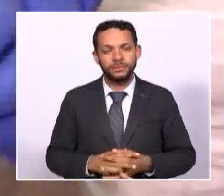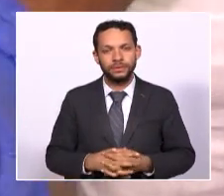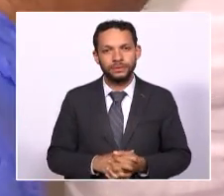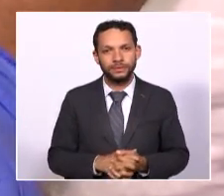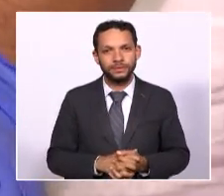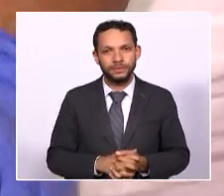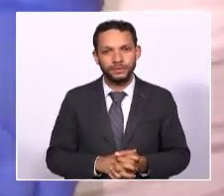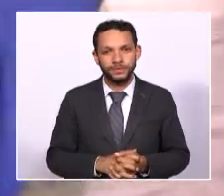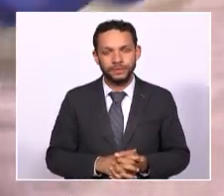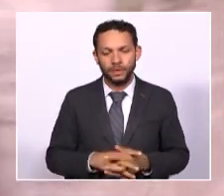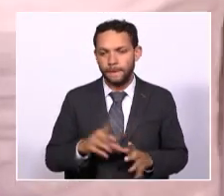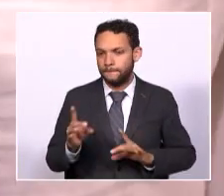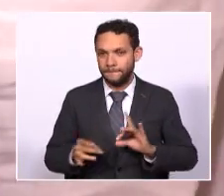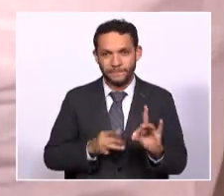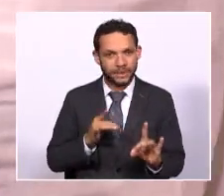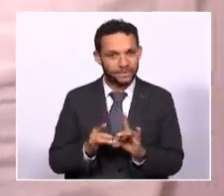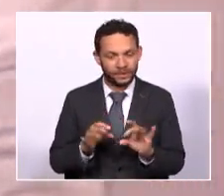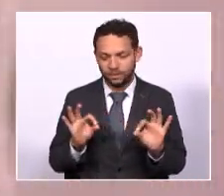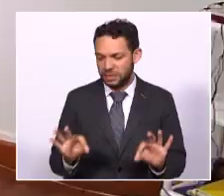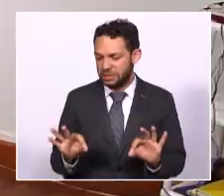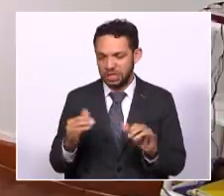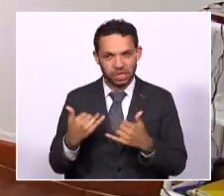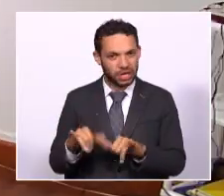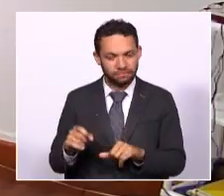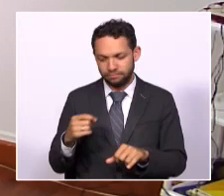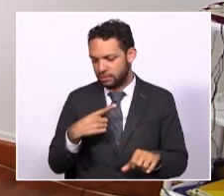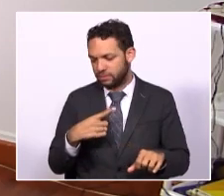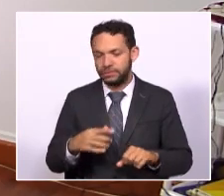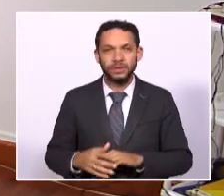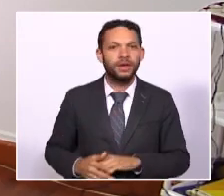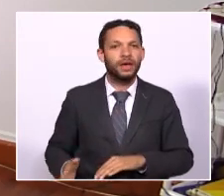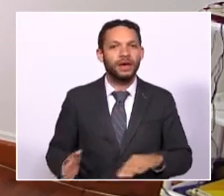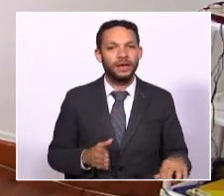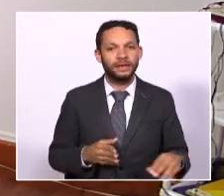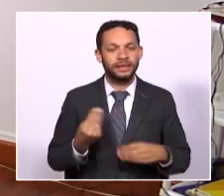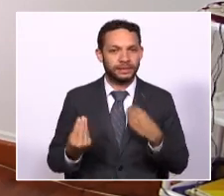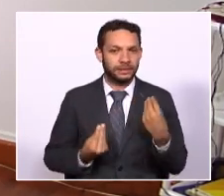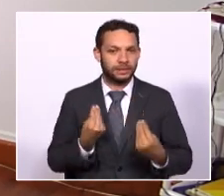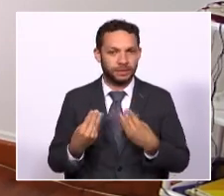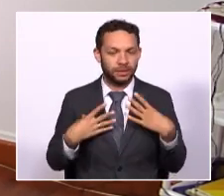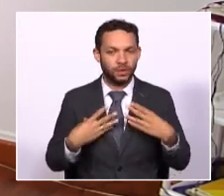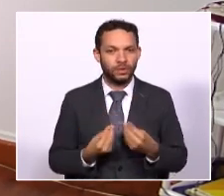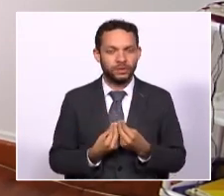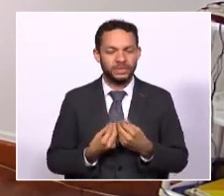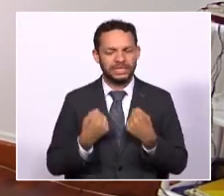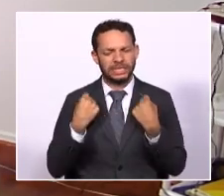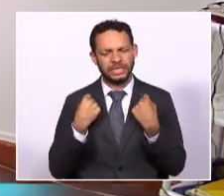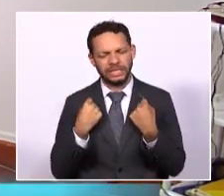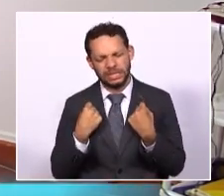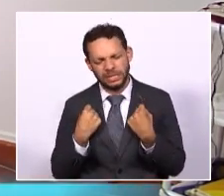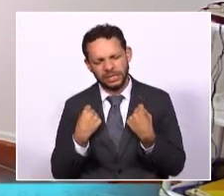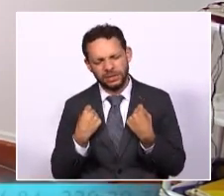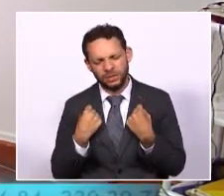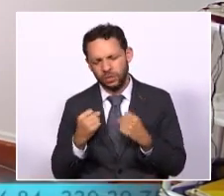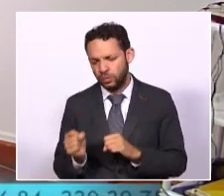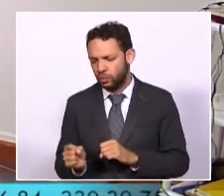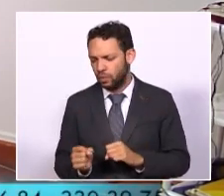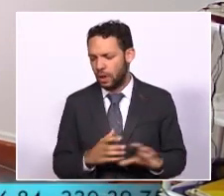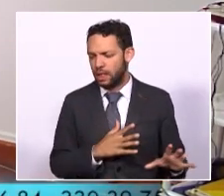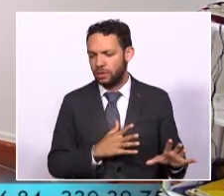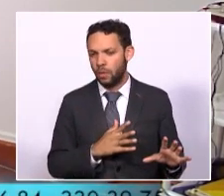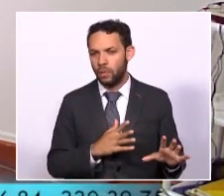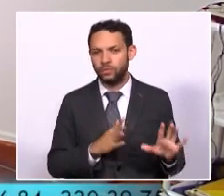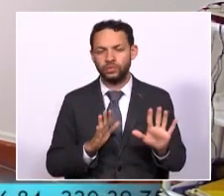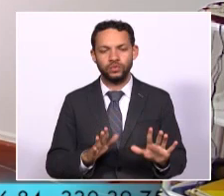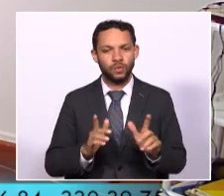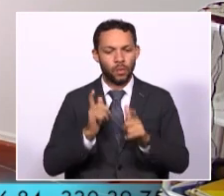Excelente. Perfecto. Muy bien. Ahí, ¿qué acabamos de hacer? Acabamos de hacer una liberación de todo lo que es solo columna